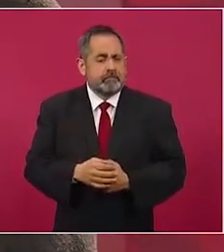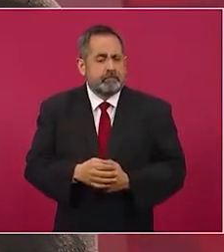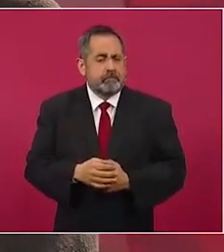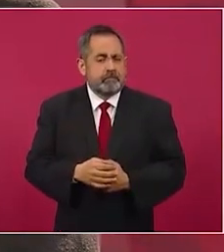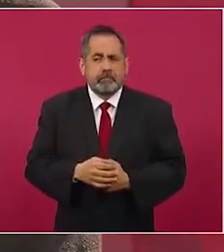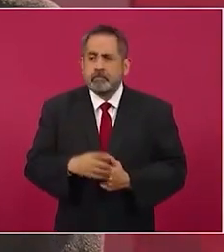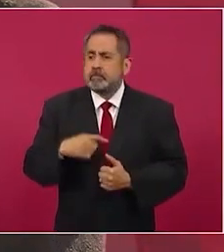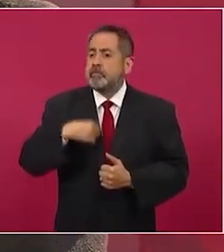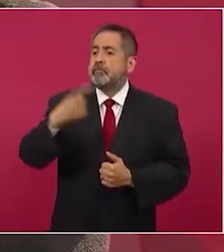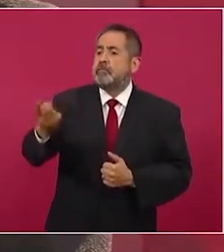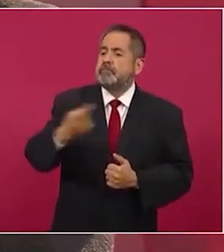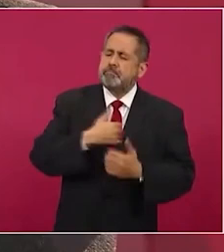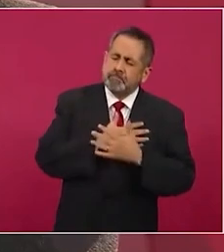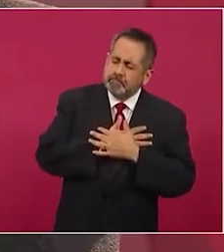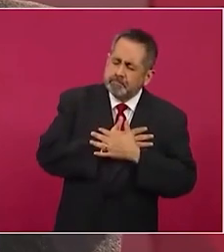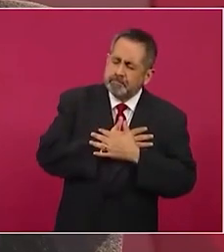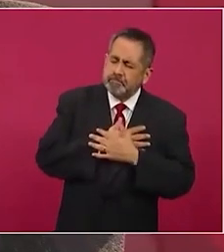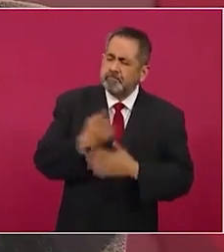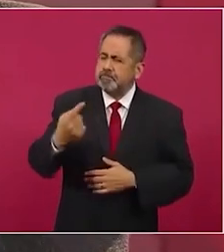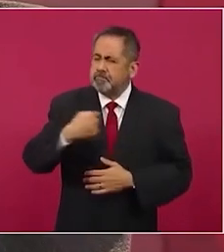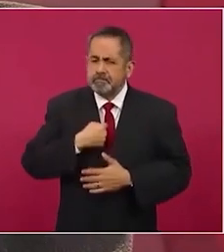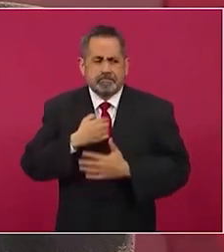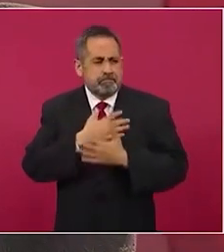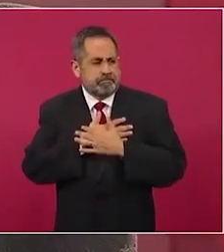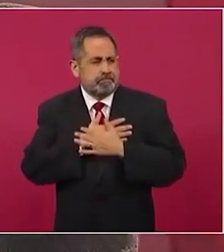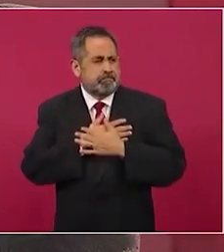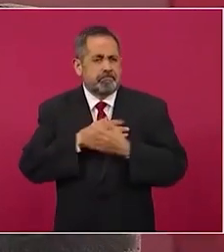el amor al prójimo.